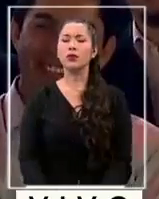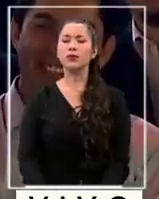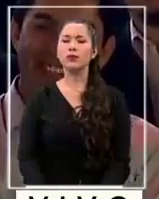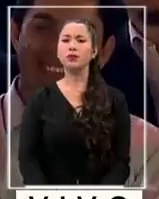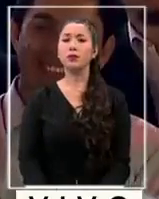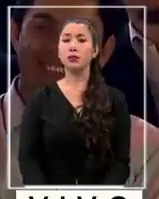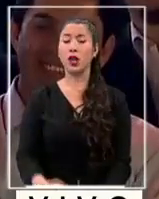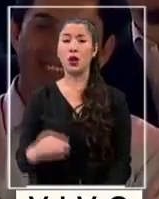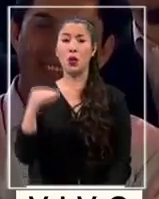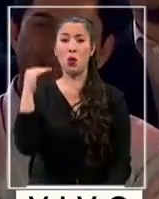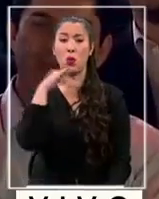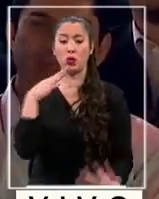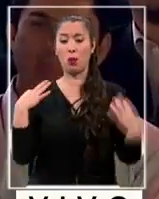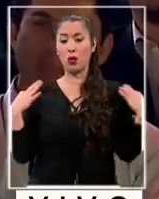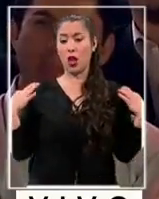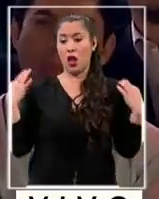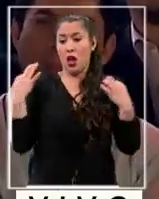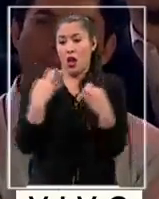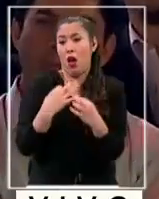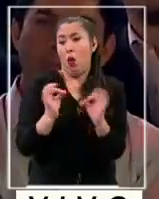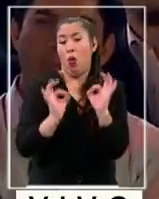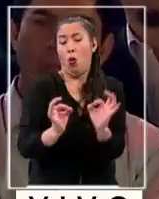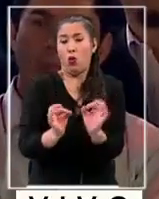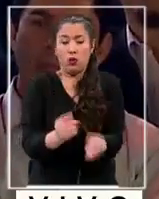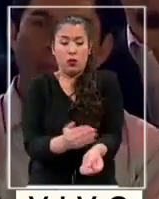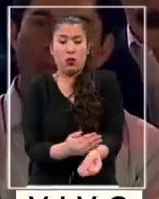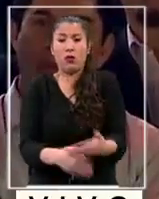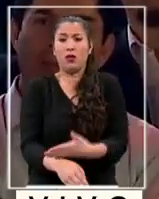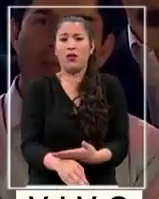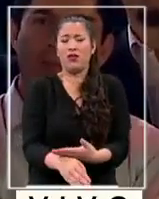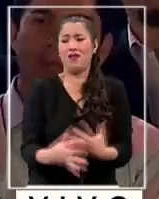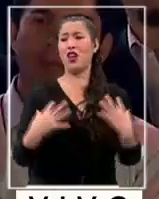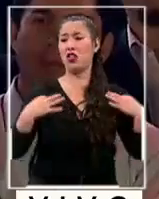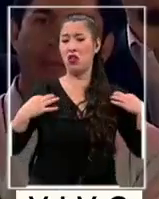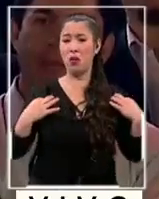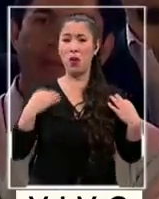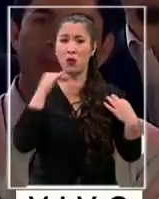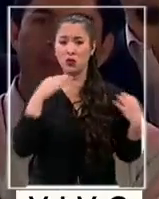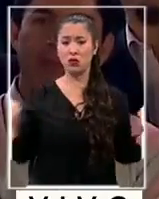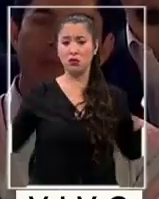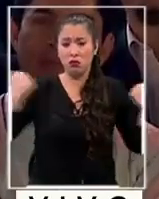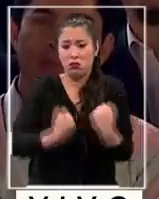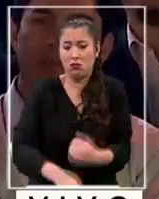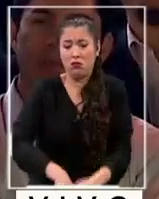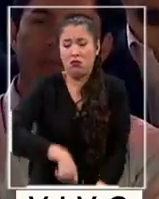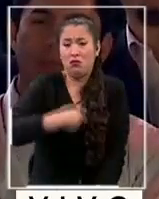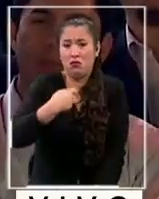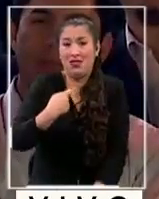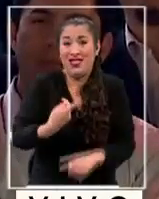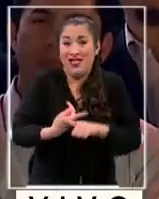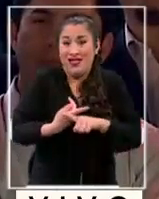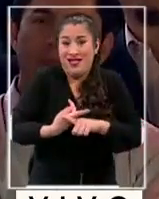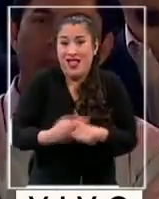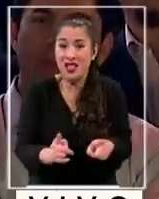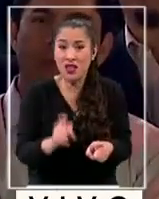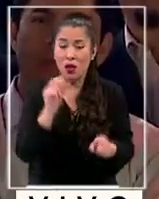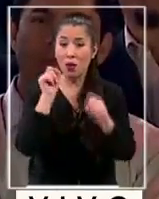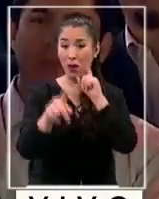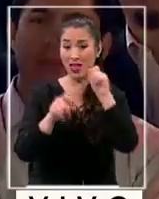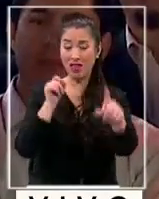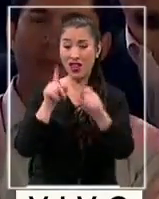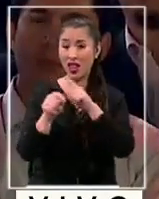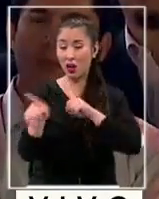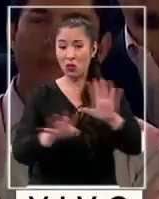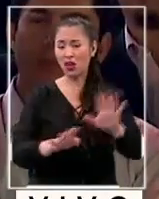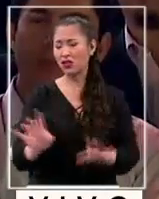No uso un traje a la medida. Nunca me he vestido distinto para defender una causa, ni he